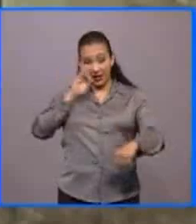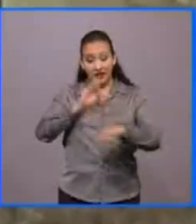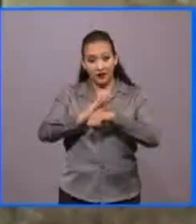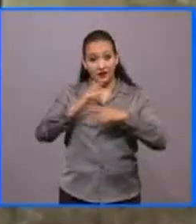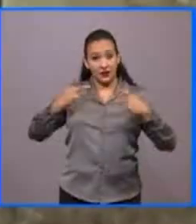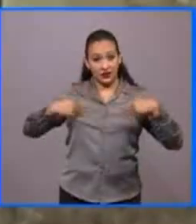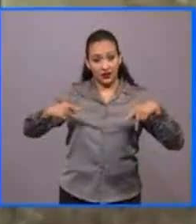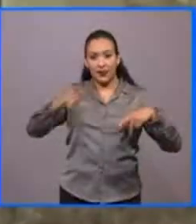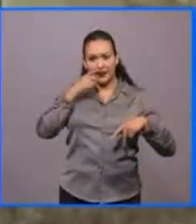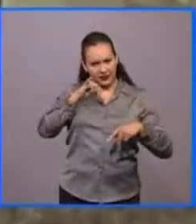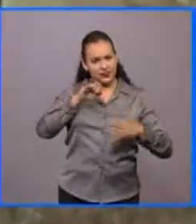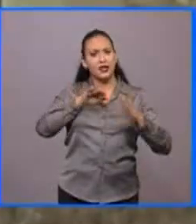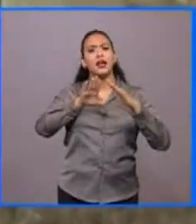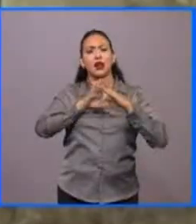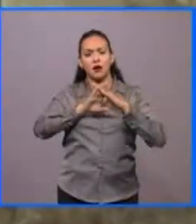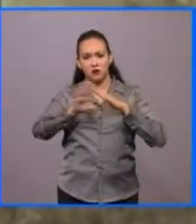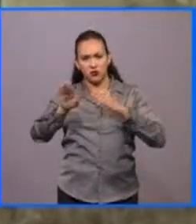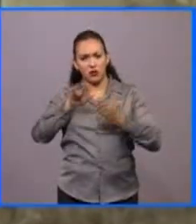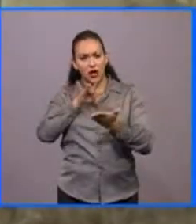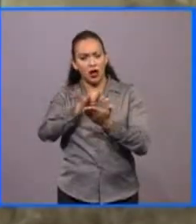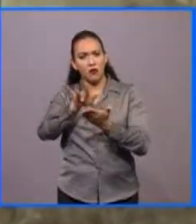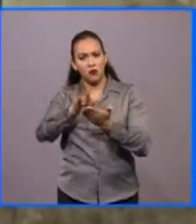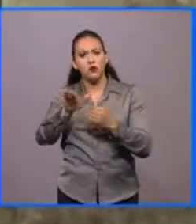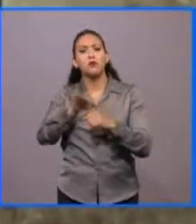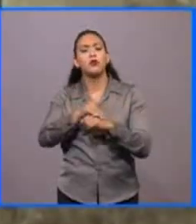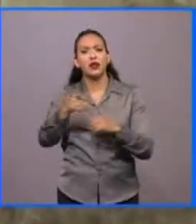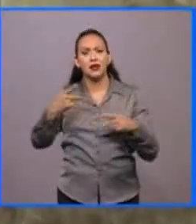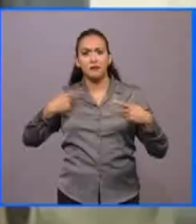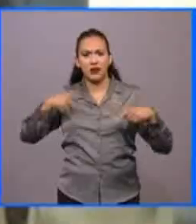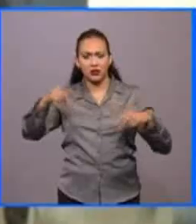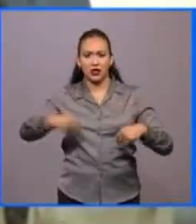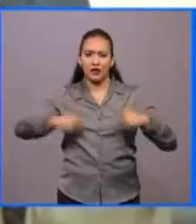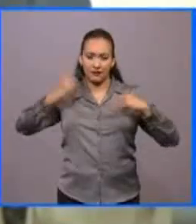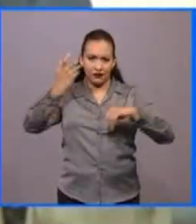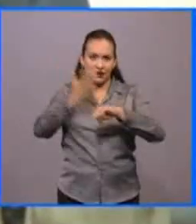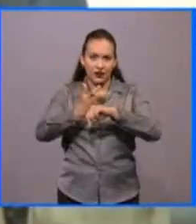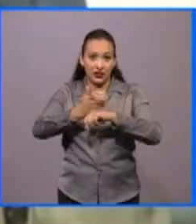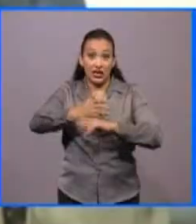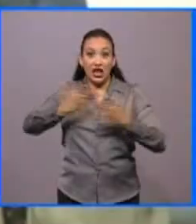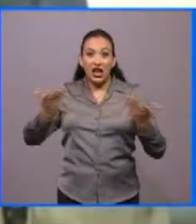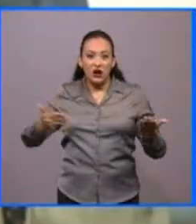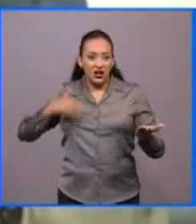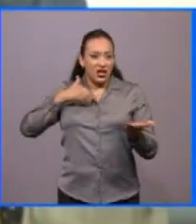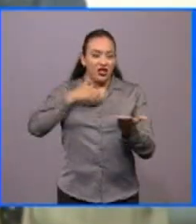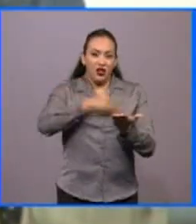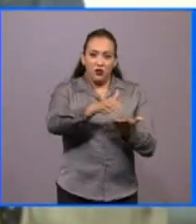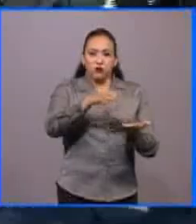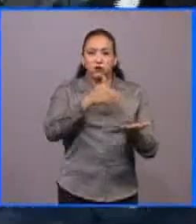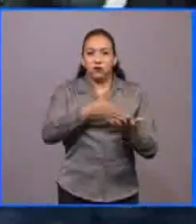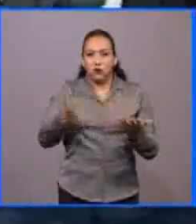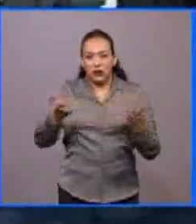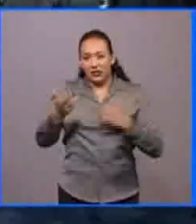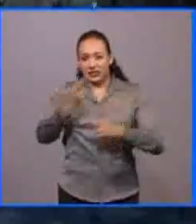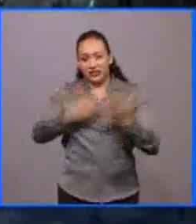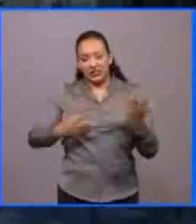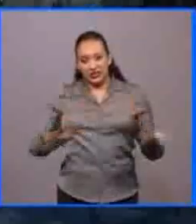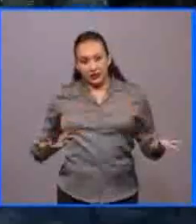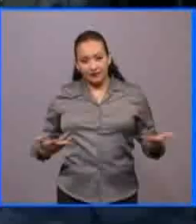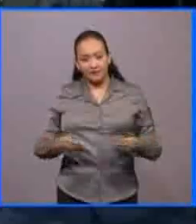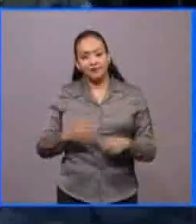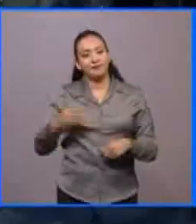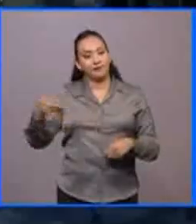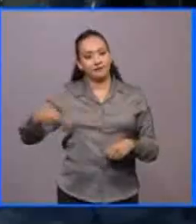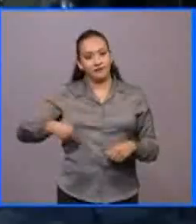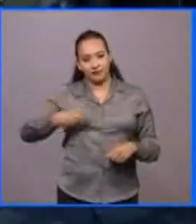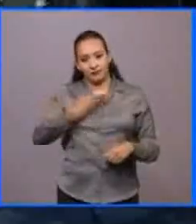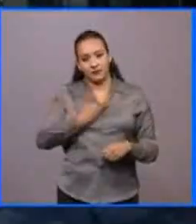brinda apoyo a extranjeros como nacionales que han sido repatriados por las políticas implementadas en la administración Trump, sobre todo